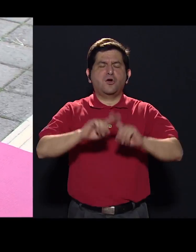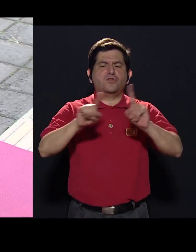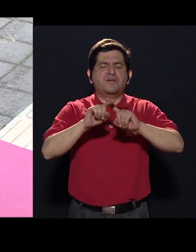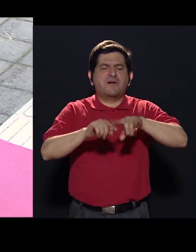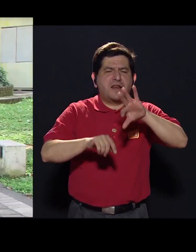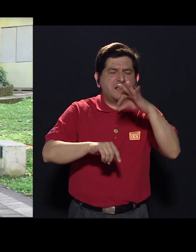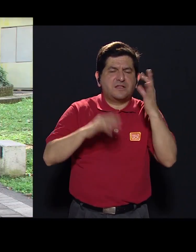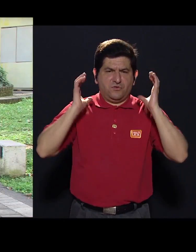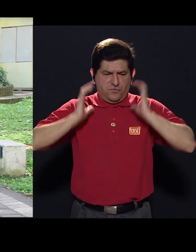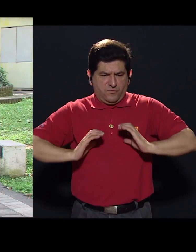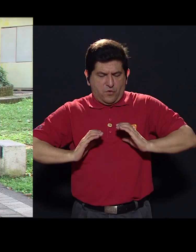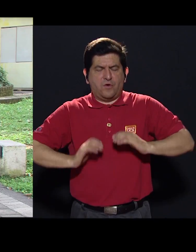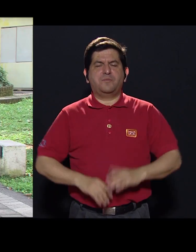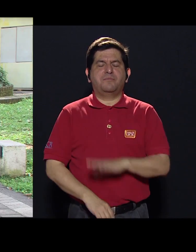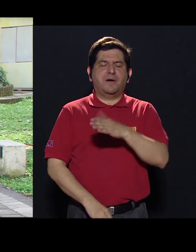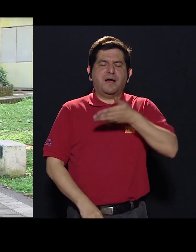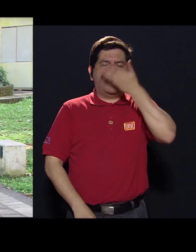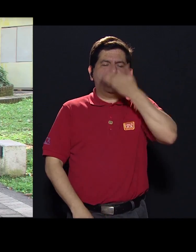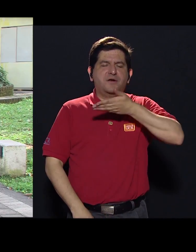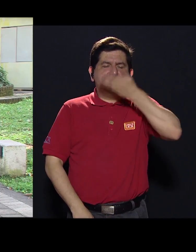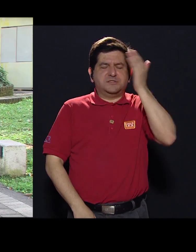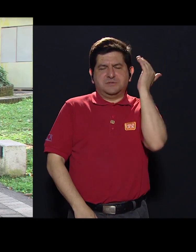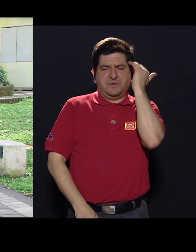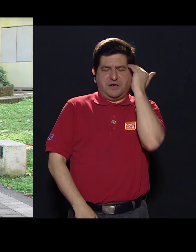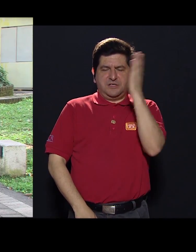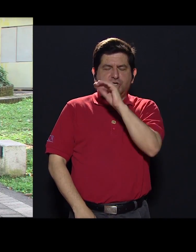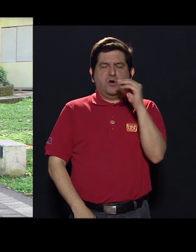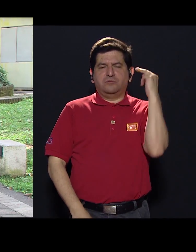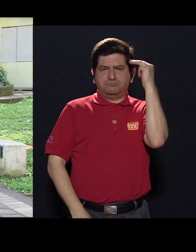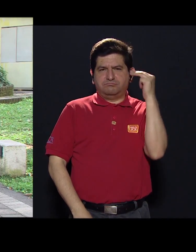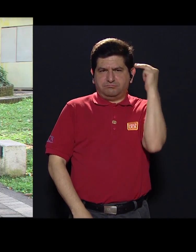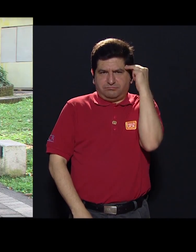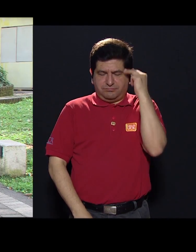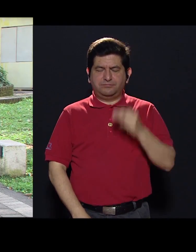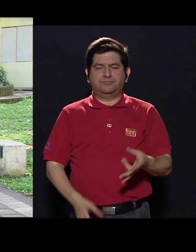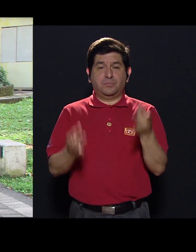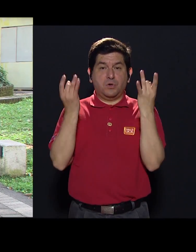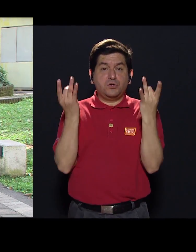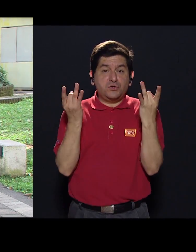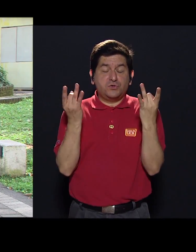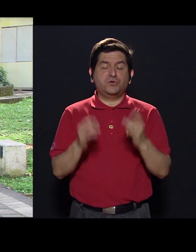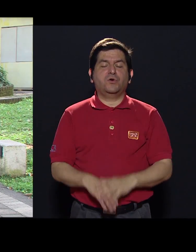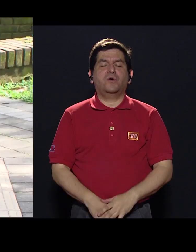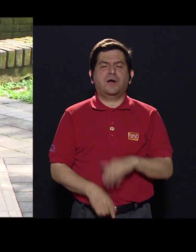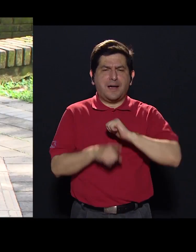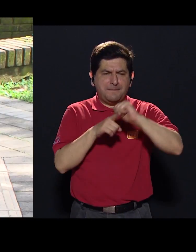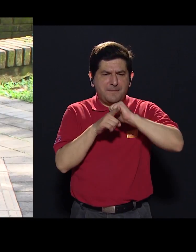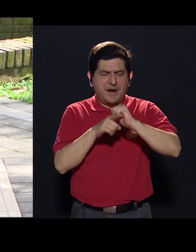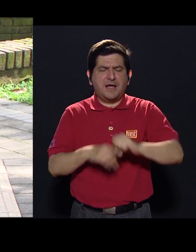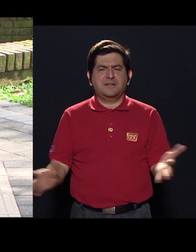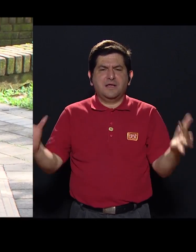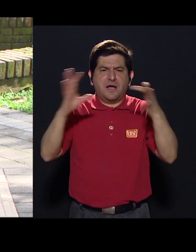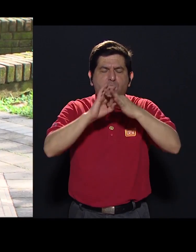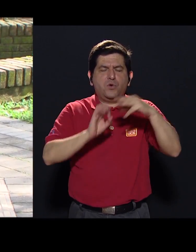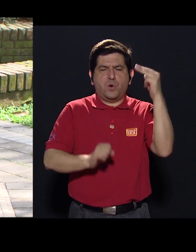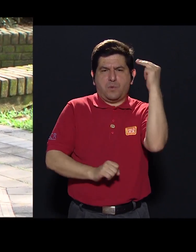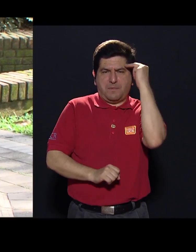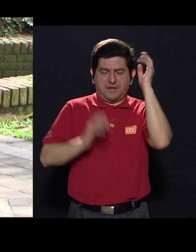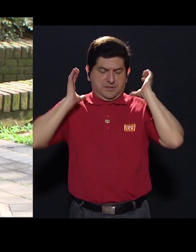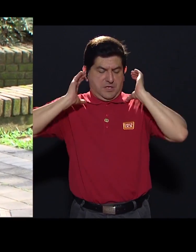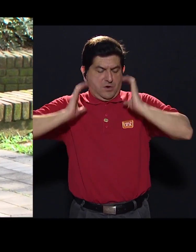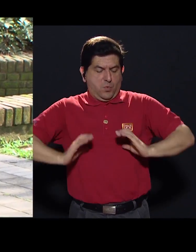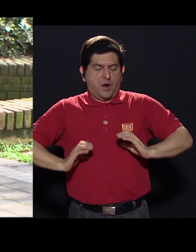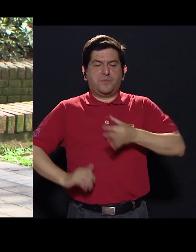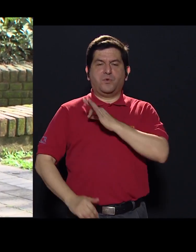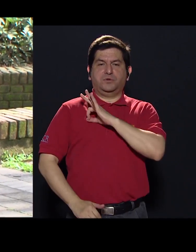A través de asanas o posturas, pranayama o respiración consciente y meditación, el yoga es una disciplina que busca la armonía